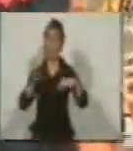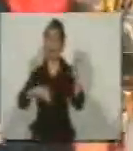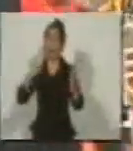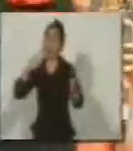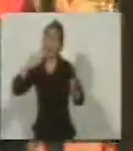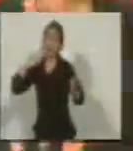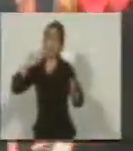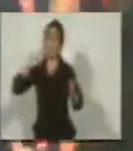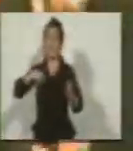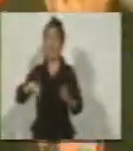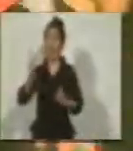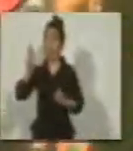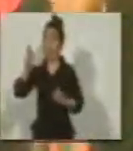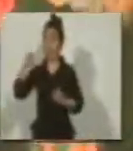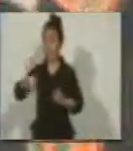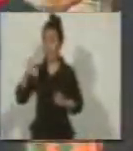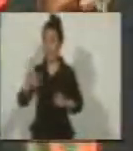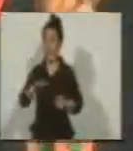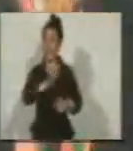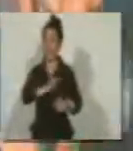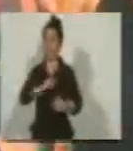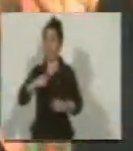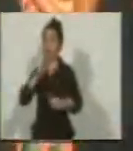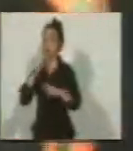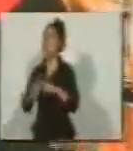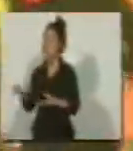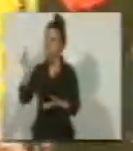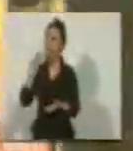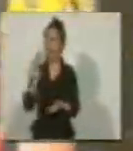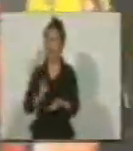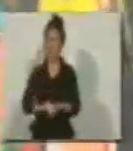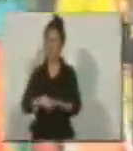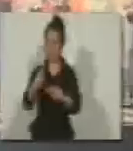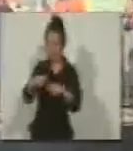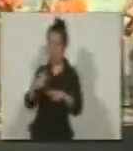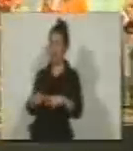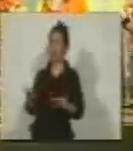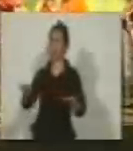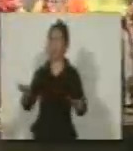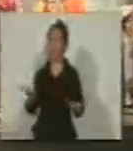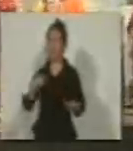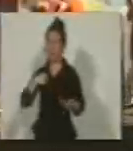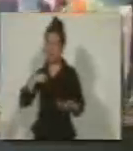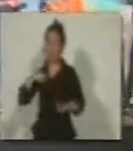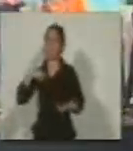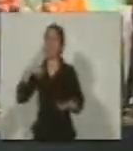que a Pedro tuve que nombrar, coño, otra vez a Pedro, ¿qué me vas a contar?